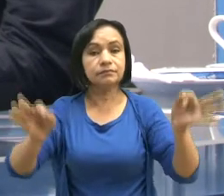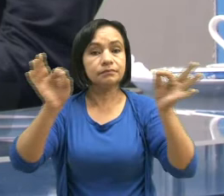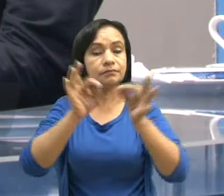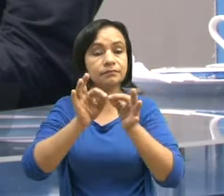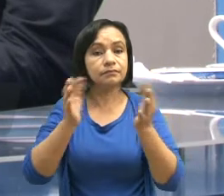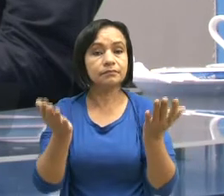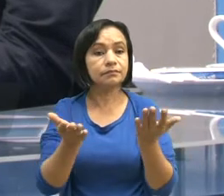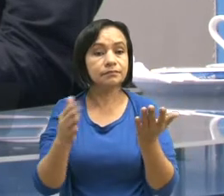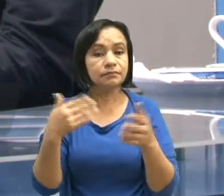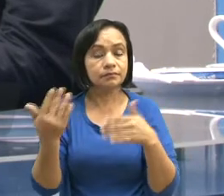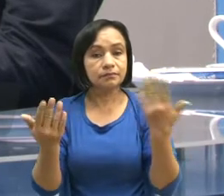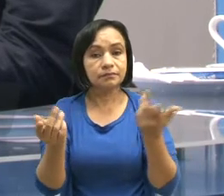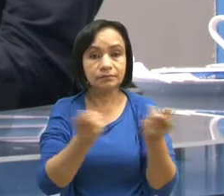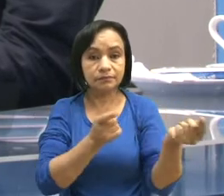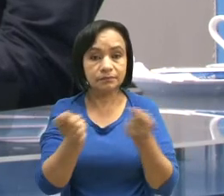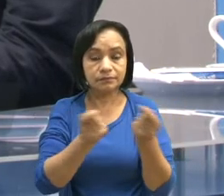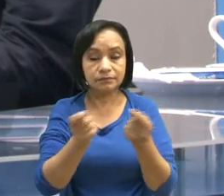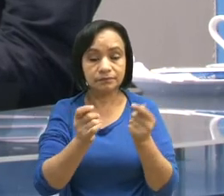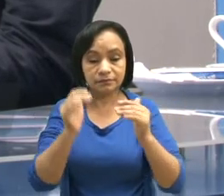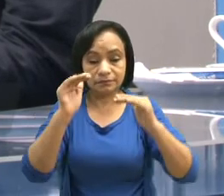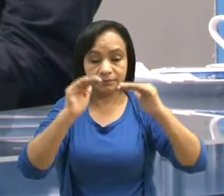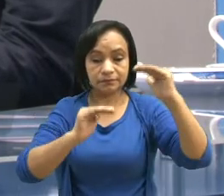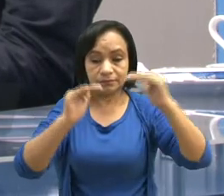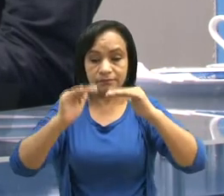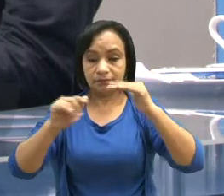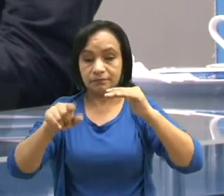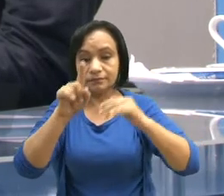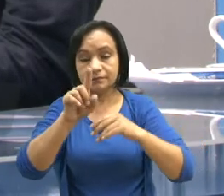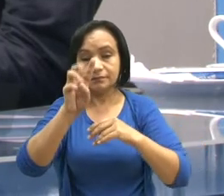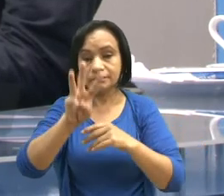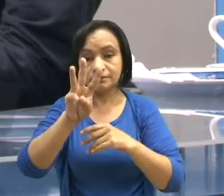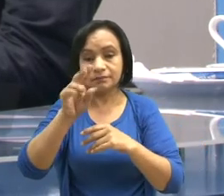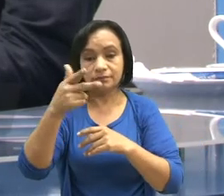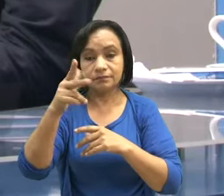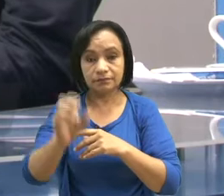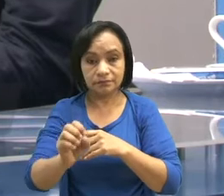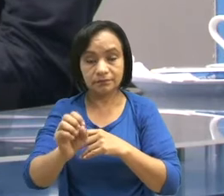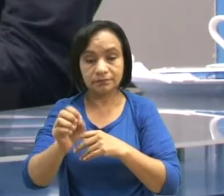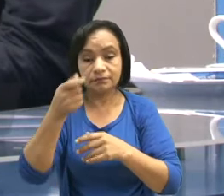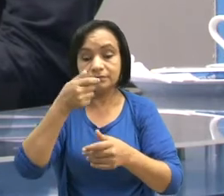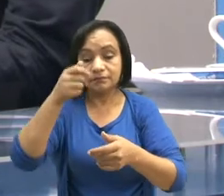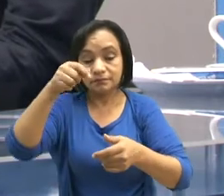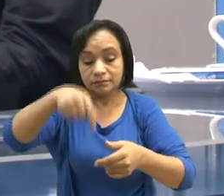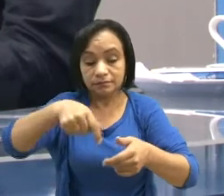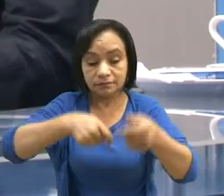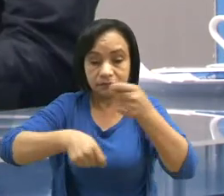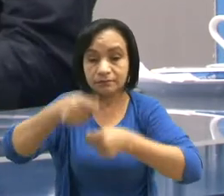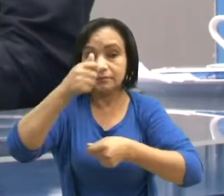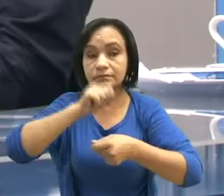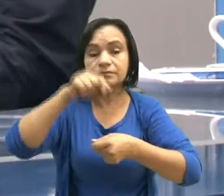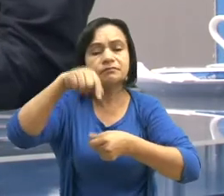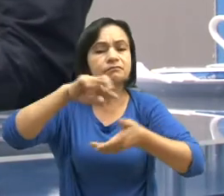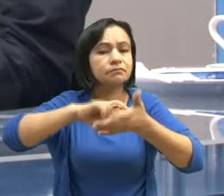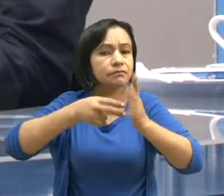es el monitoreo de niveles en 380 pozos a nivel nacional. ¿En qué